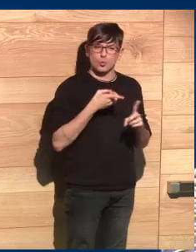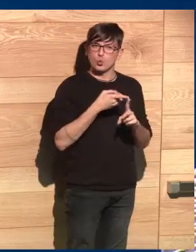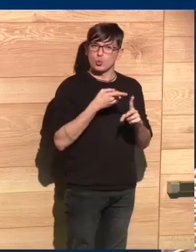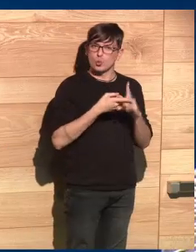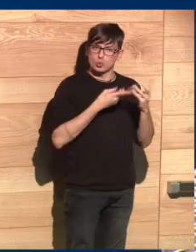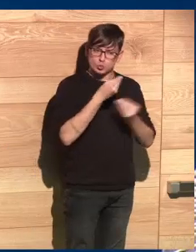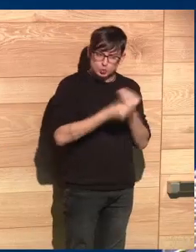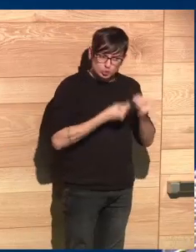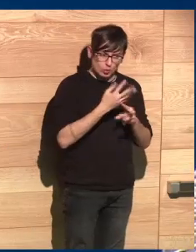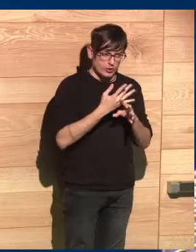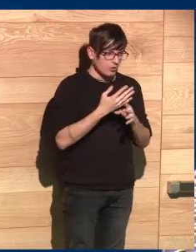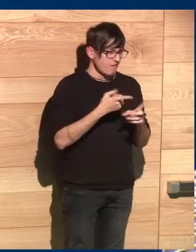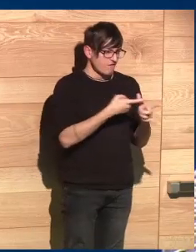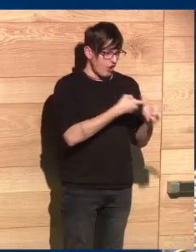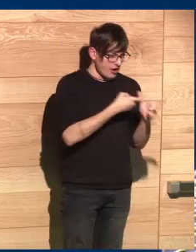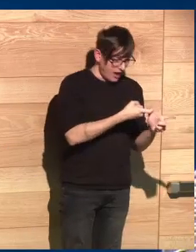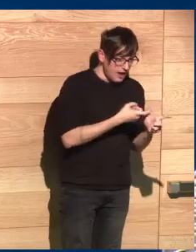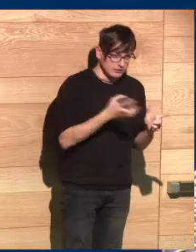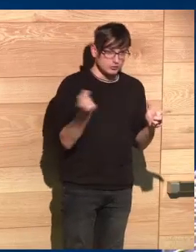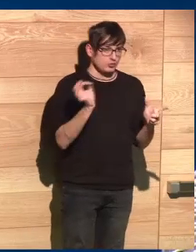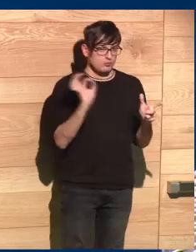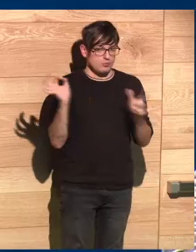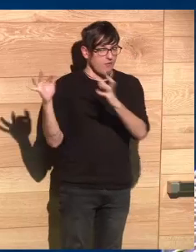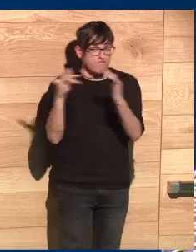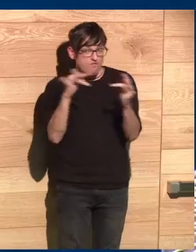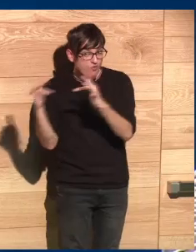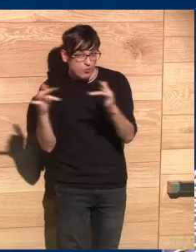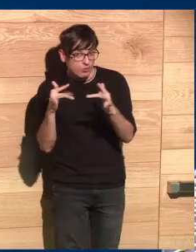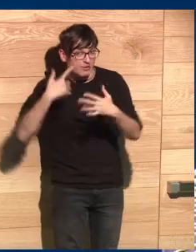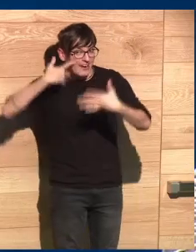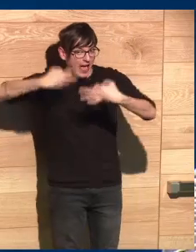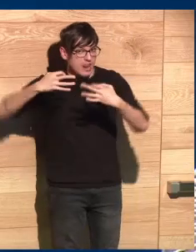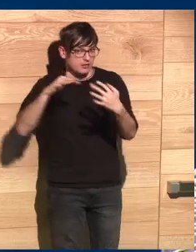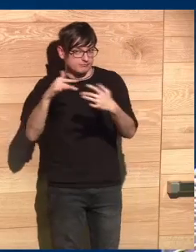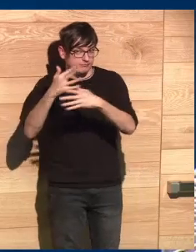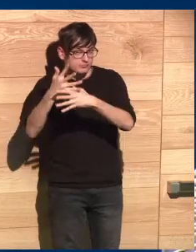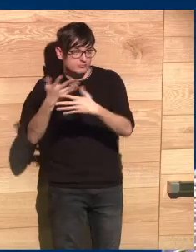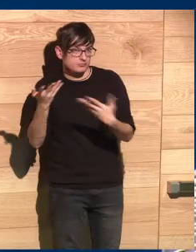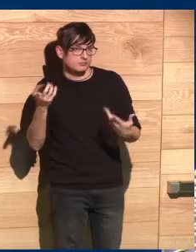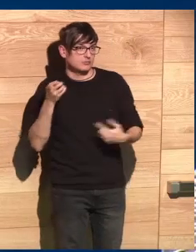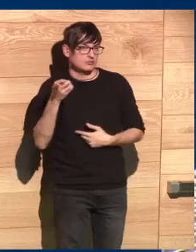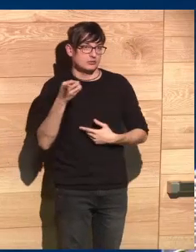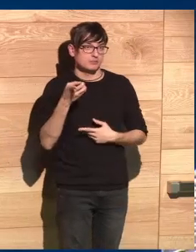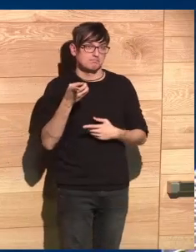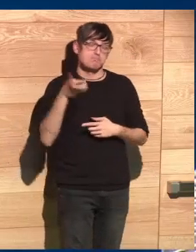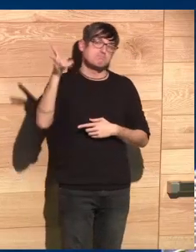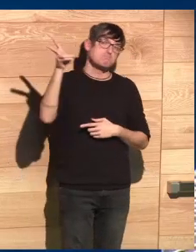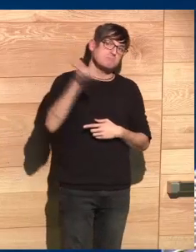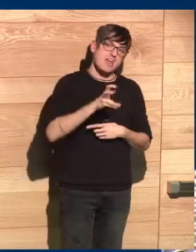Fortnite o sea jugar 8 horas al fútbol en un campo de fútbol, suele ser sintomático de otros